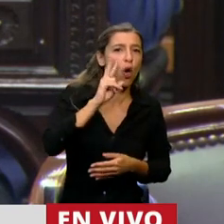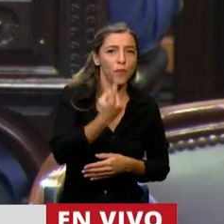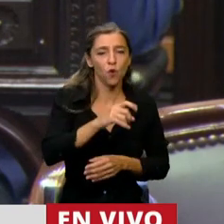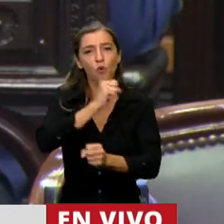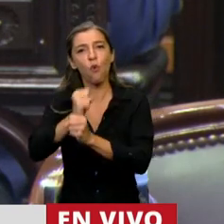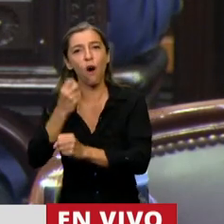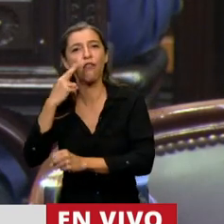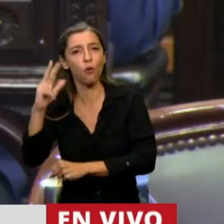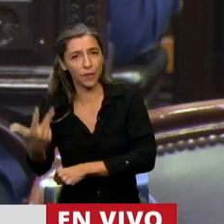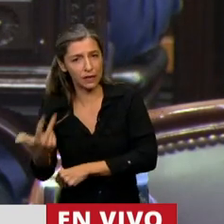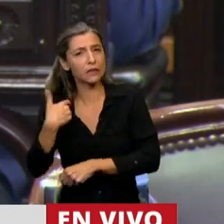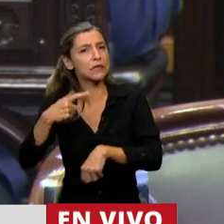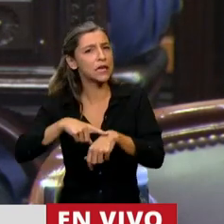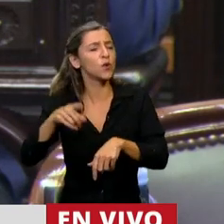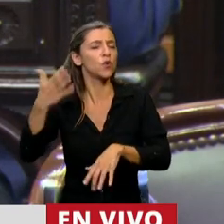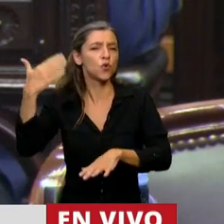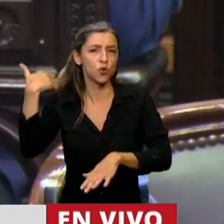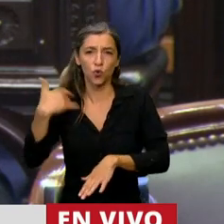momentos difíciles de la Argentina.